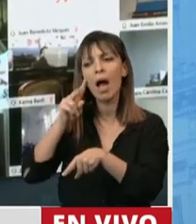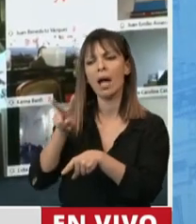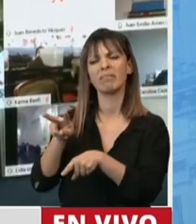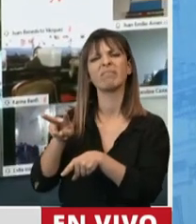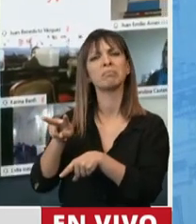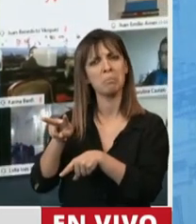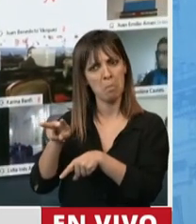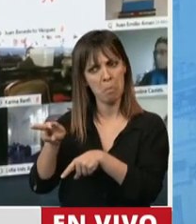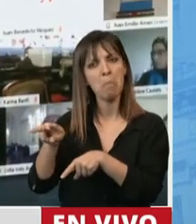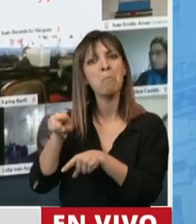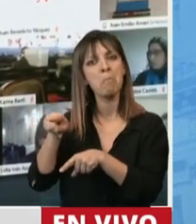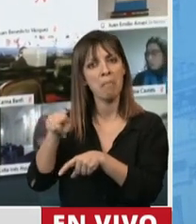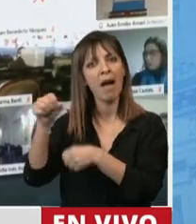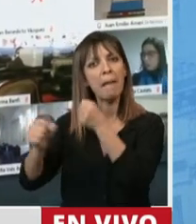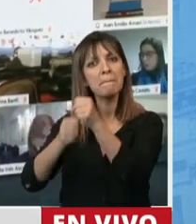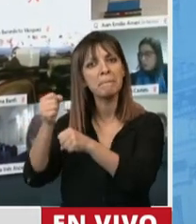ser una de las